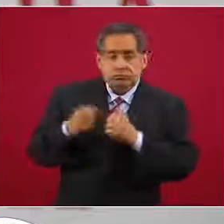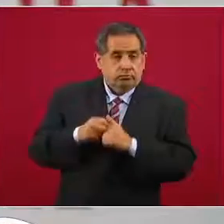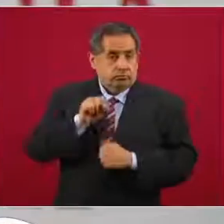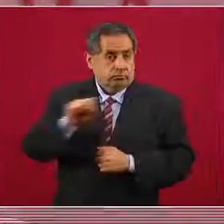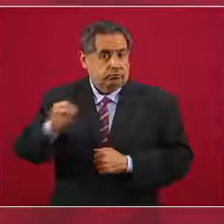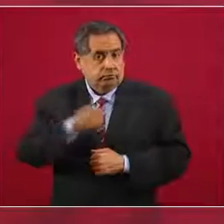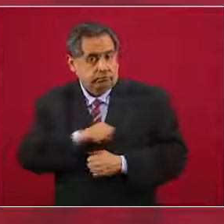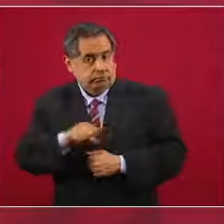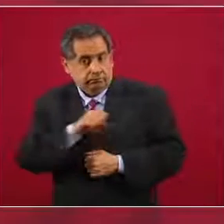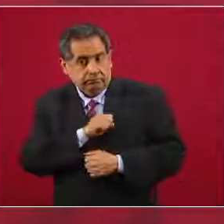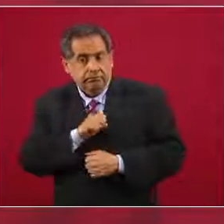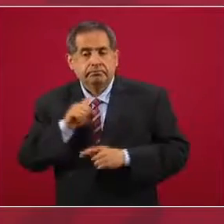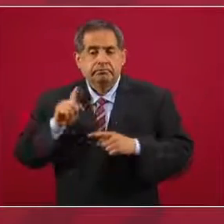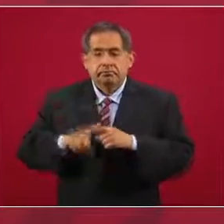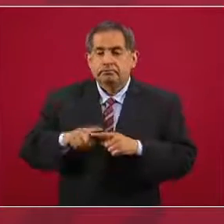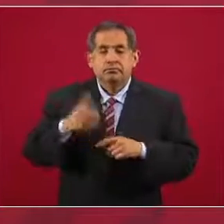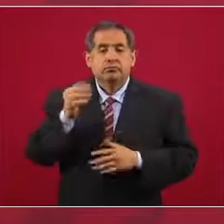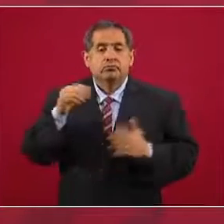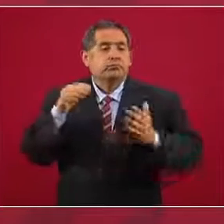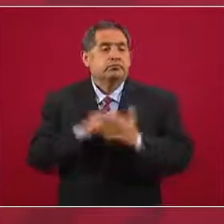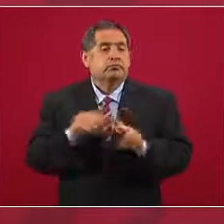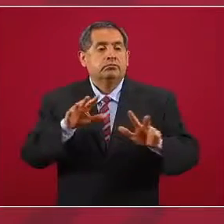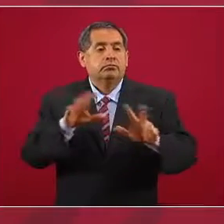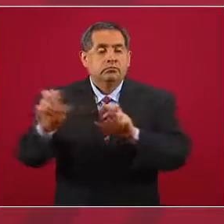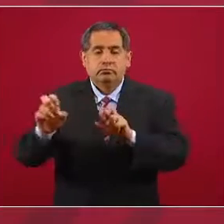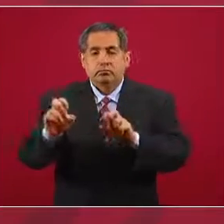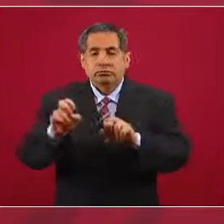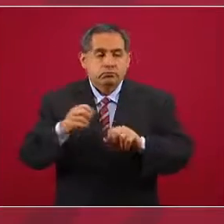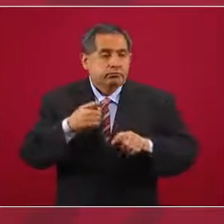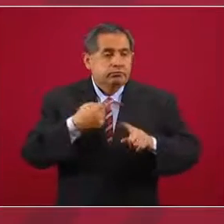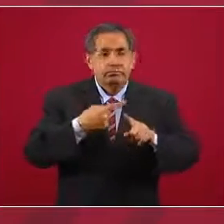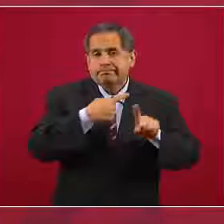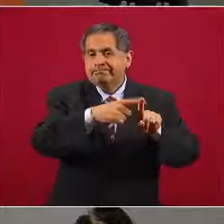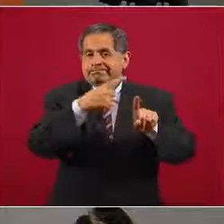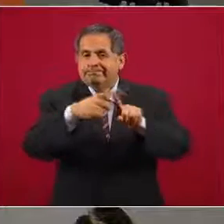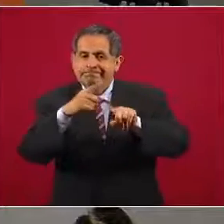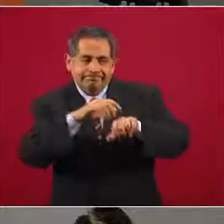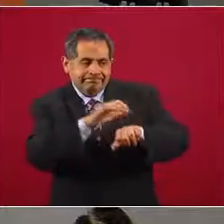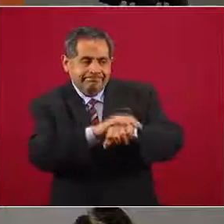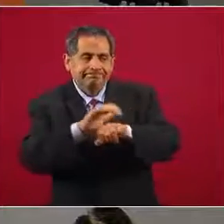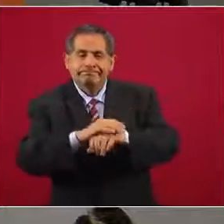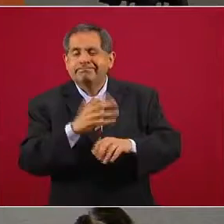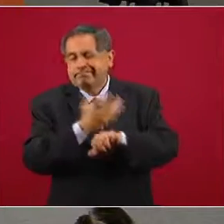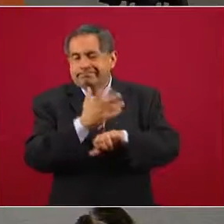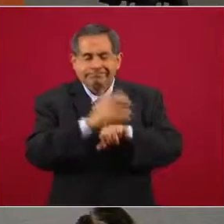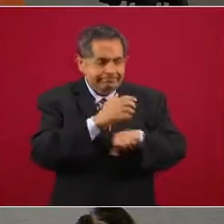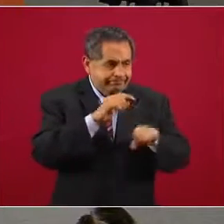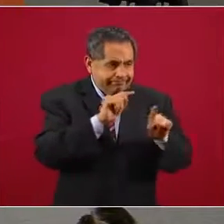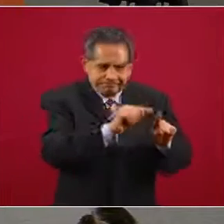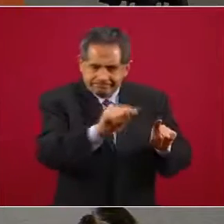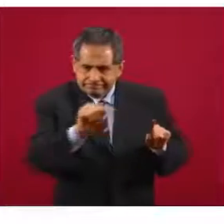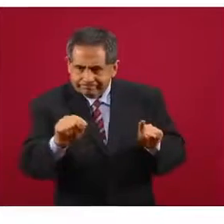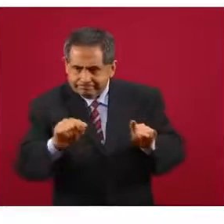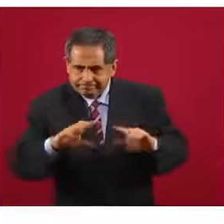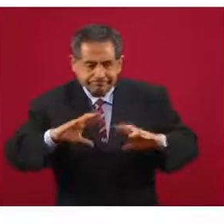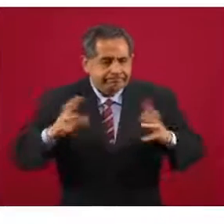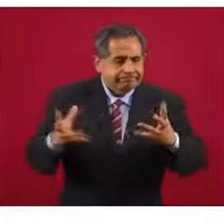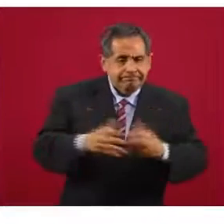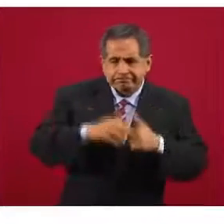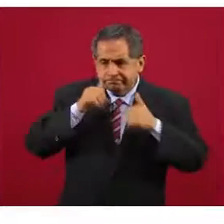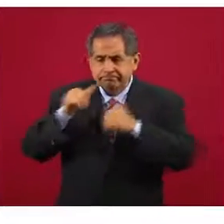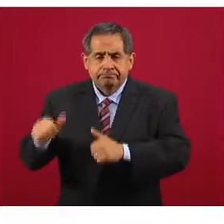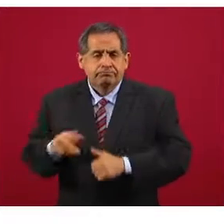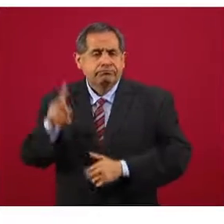Salud, y una red de 9.800 aliados locales ya en los Estados Unidos. Hemos atendido